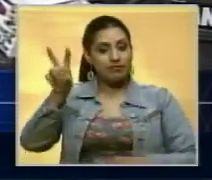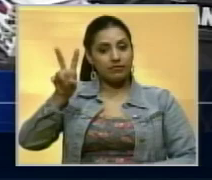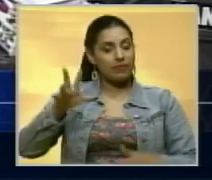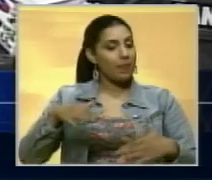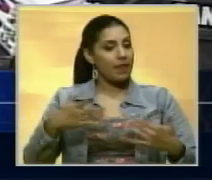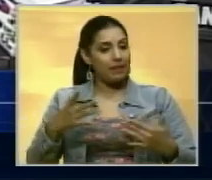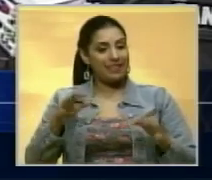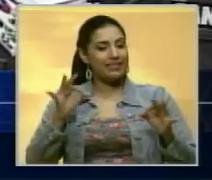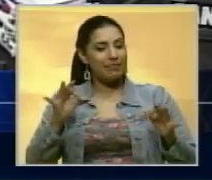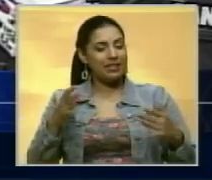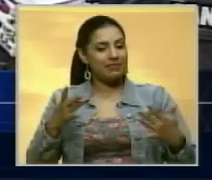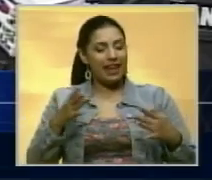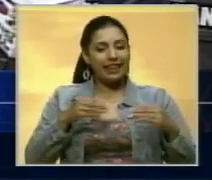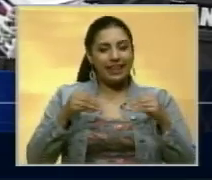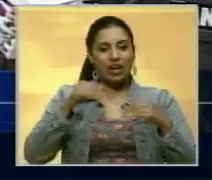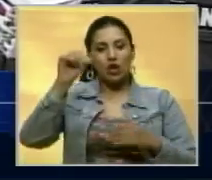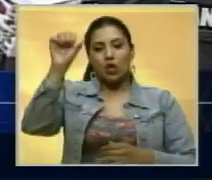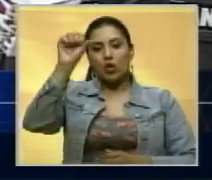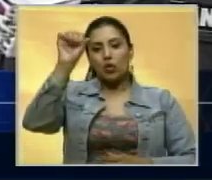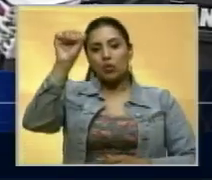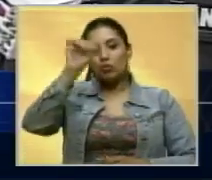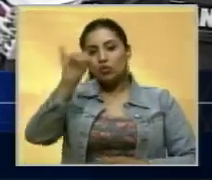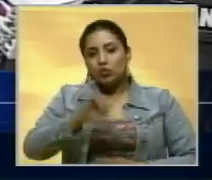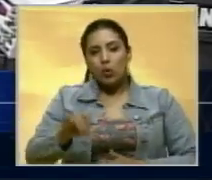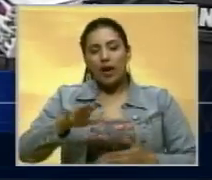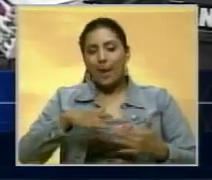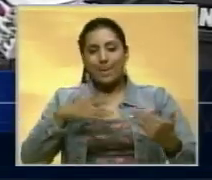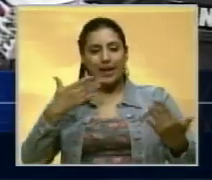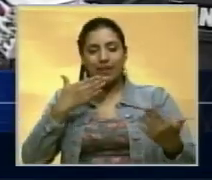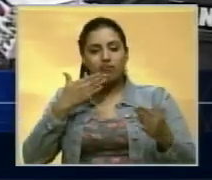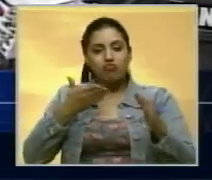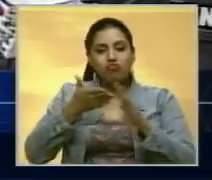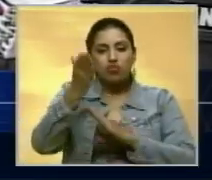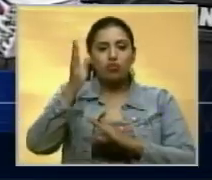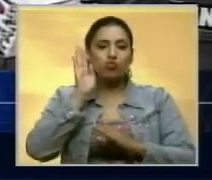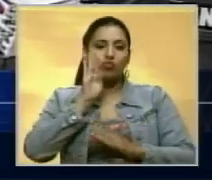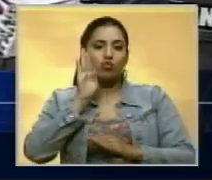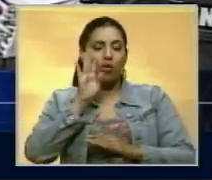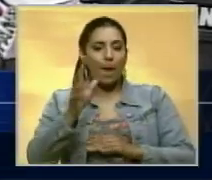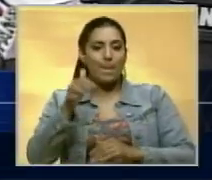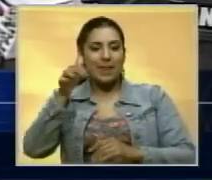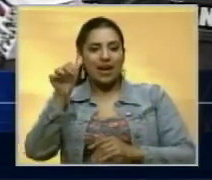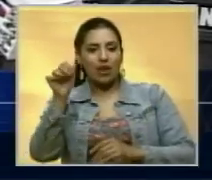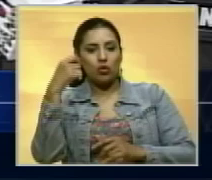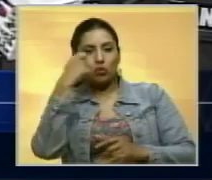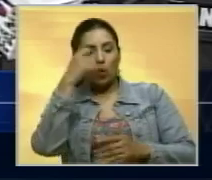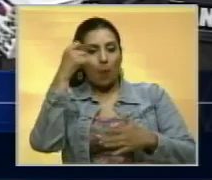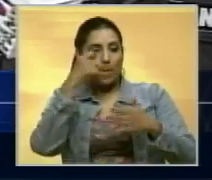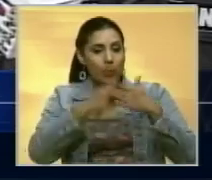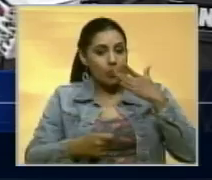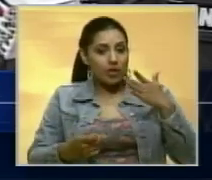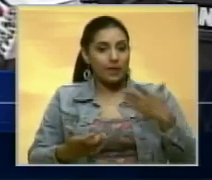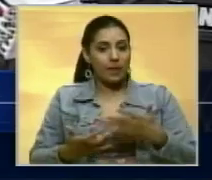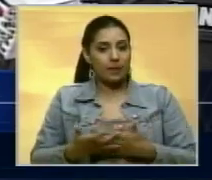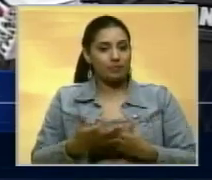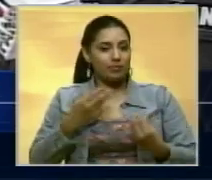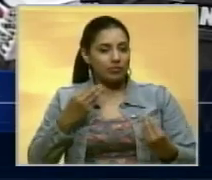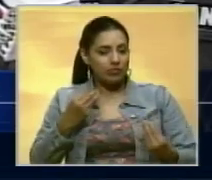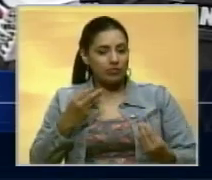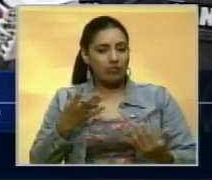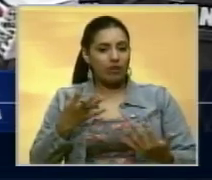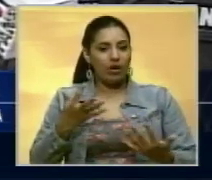nacional y específicamente el territorio del Zulia para poder trasladar sus sustancias prohibidas